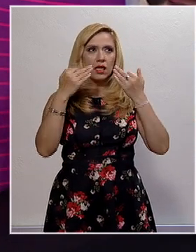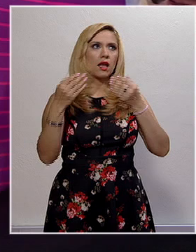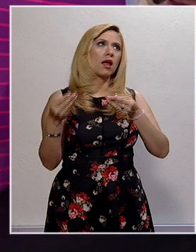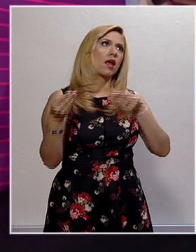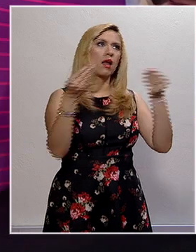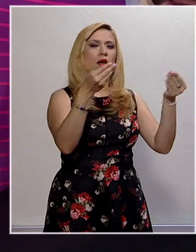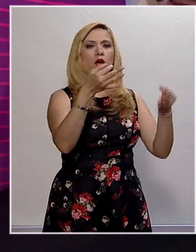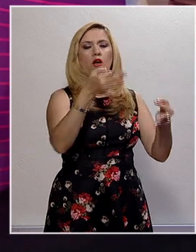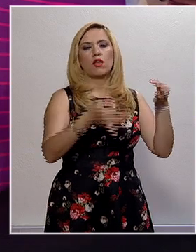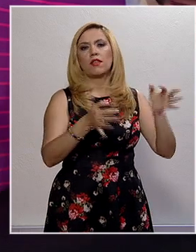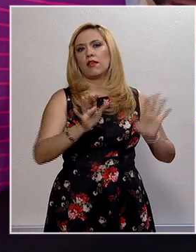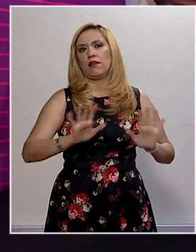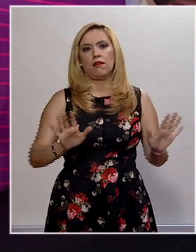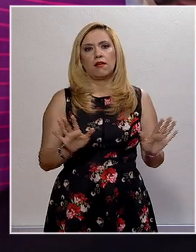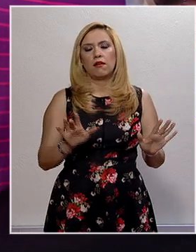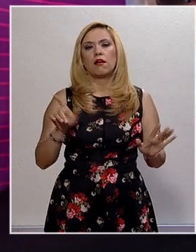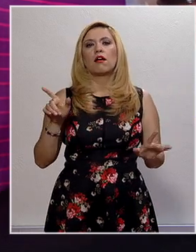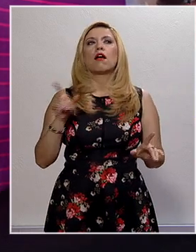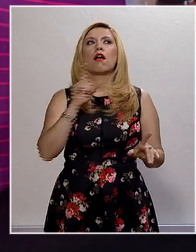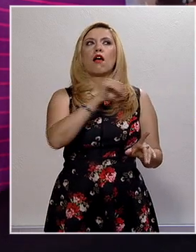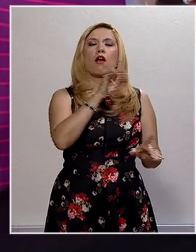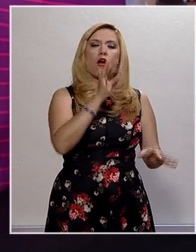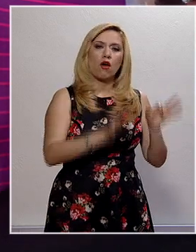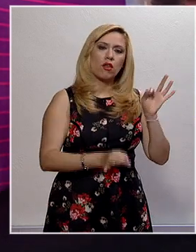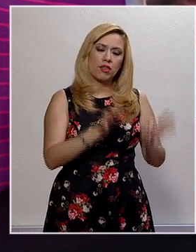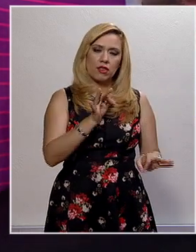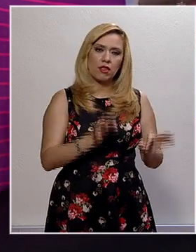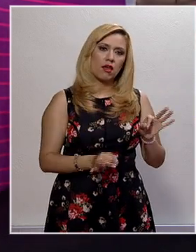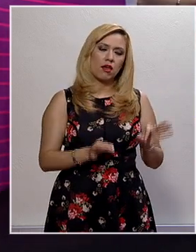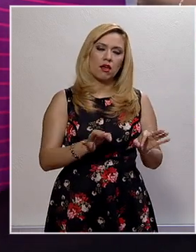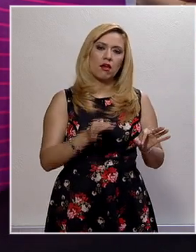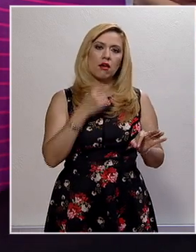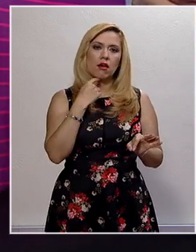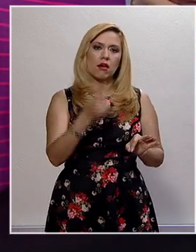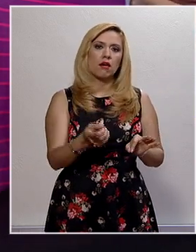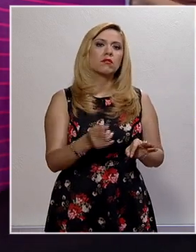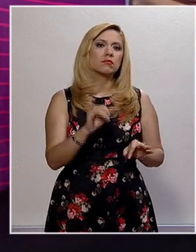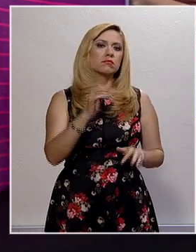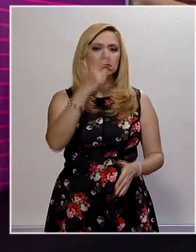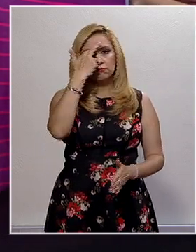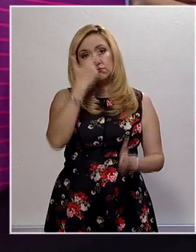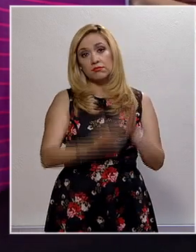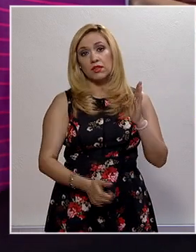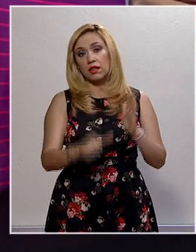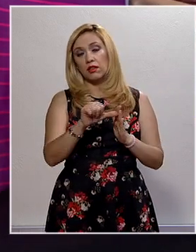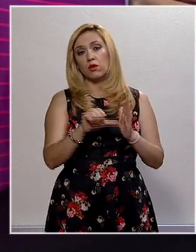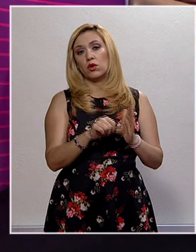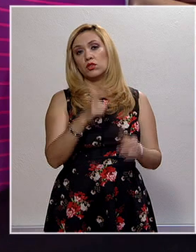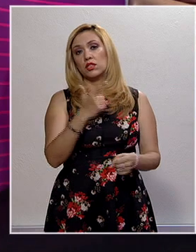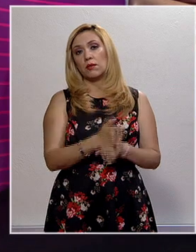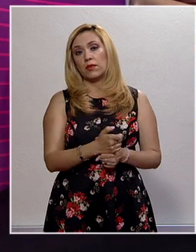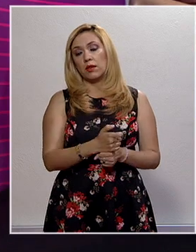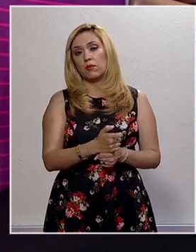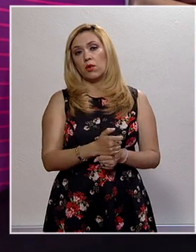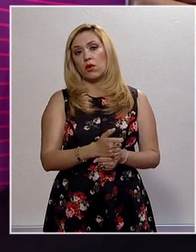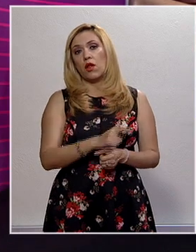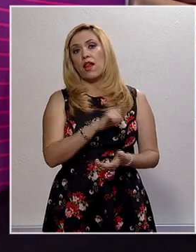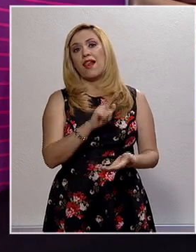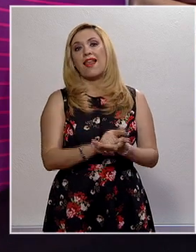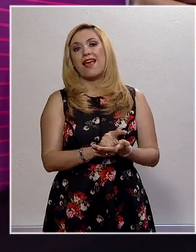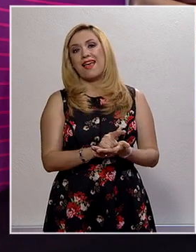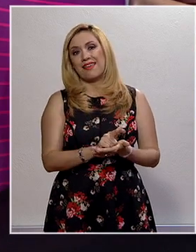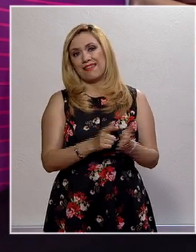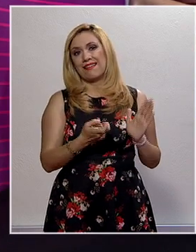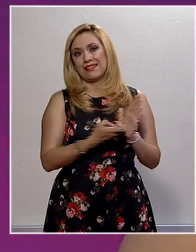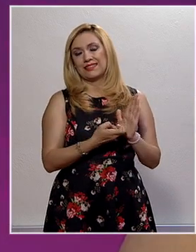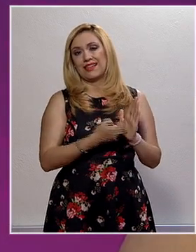ende, lo podría hacer y la Corte puede declarar una violación del artículo 7 de la Convención de Belém do Pará, como en